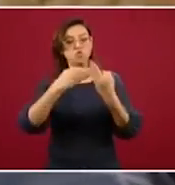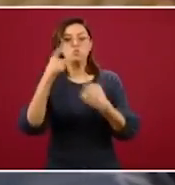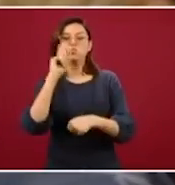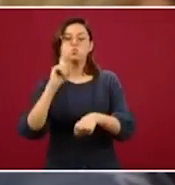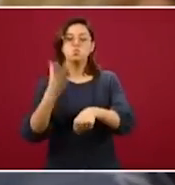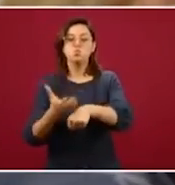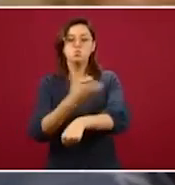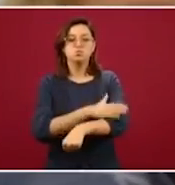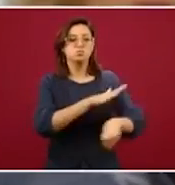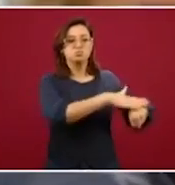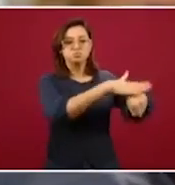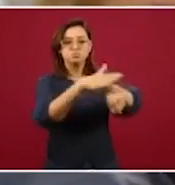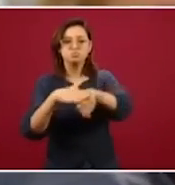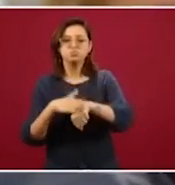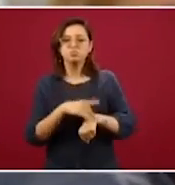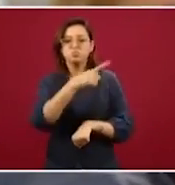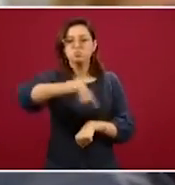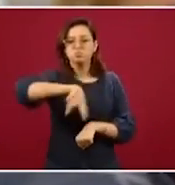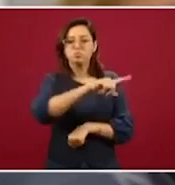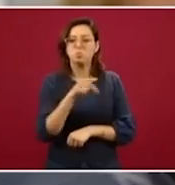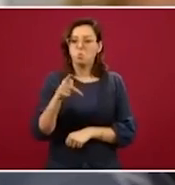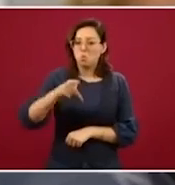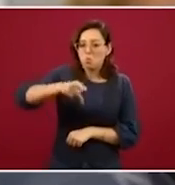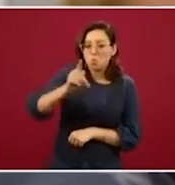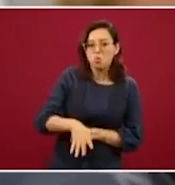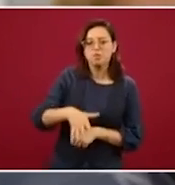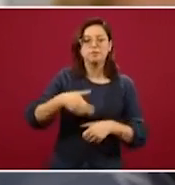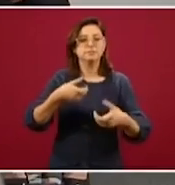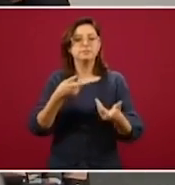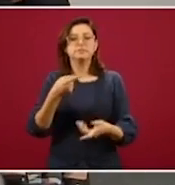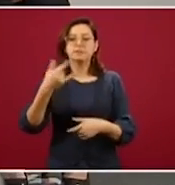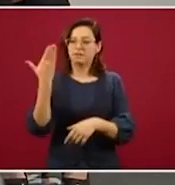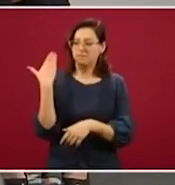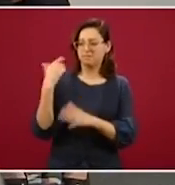conoce prostitutas de la información hace ya varios meses.